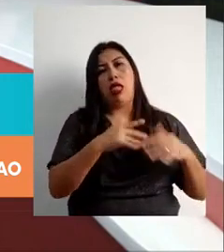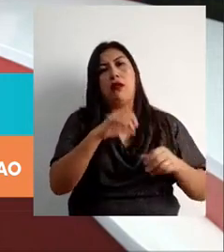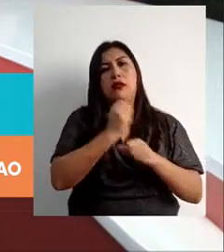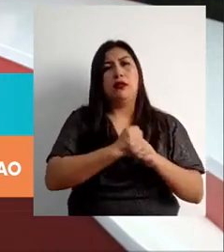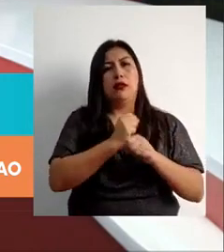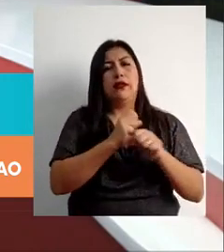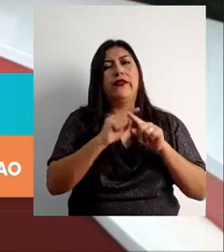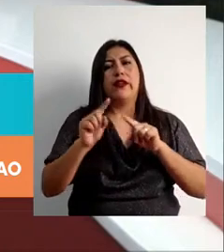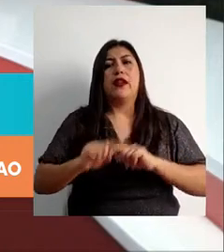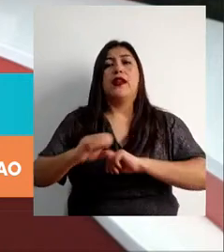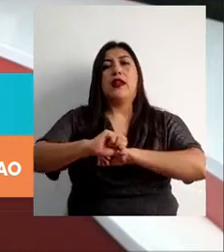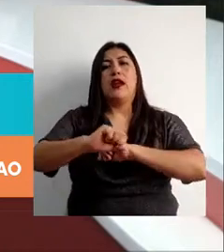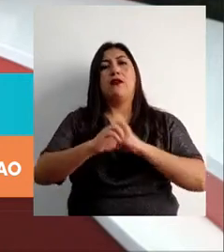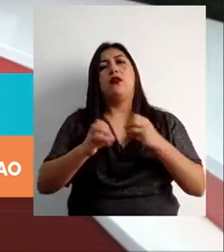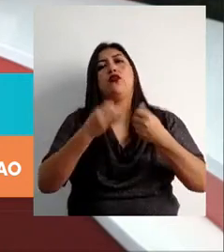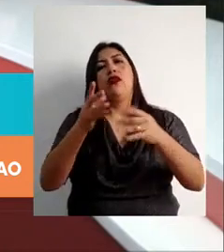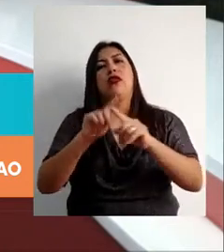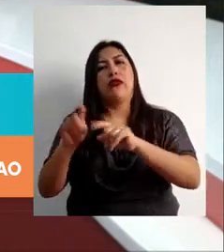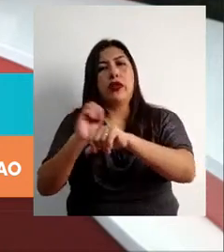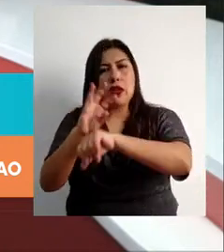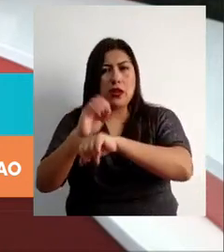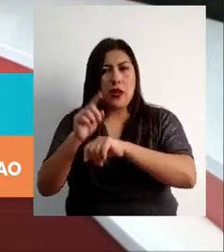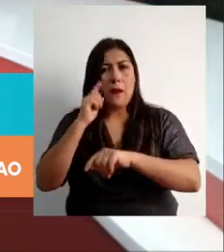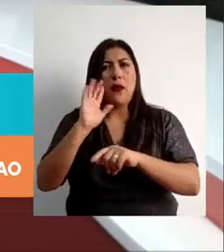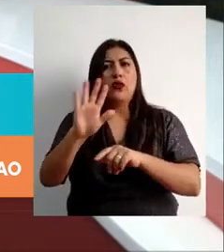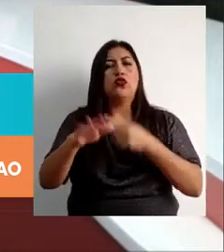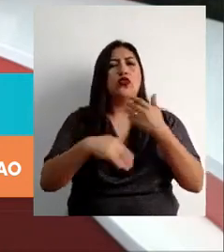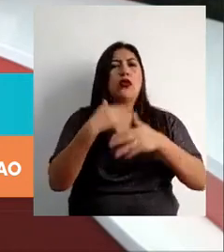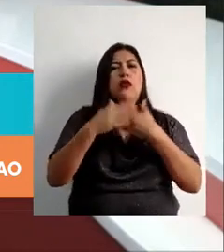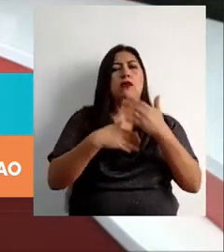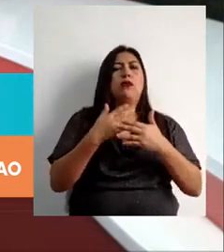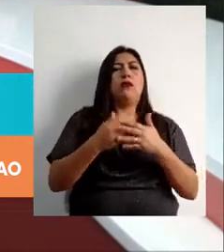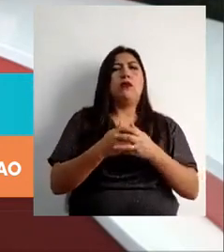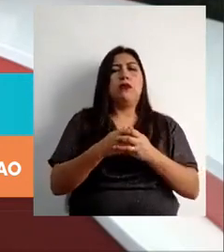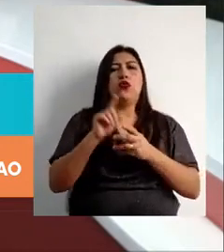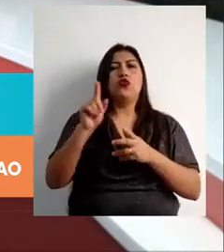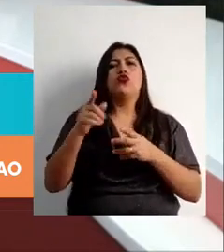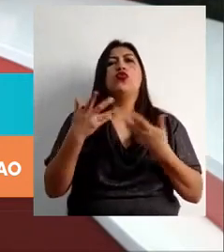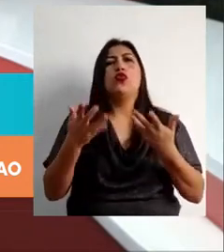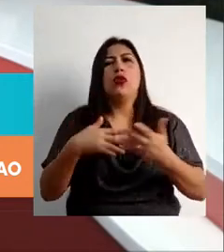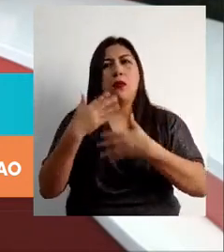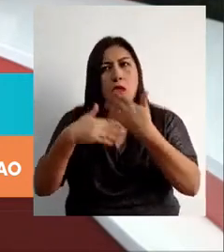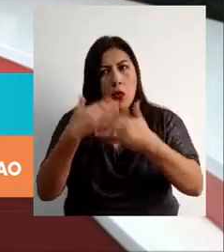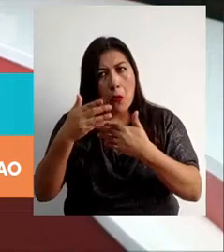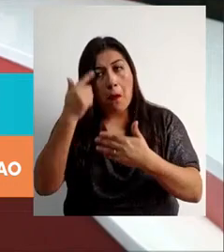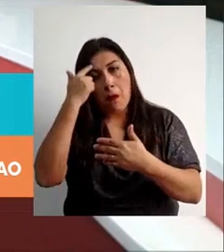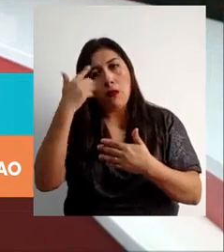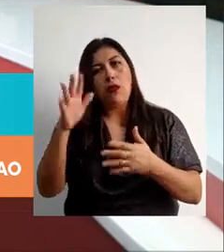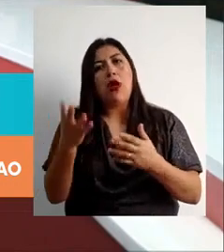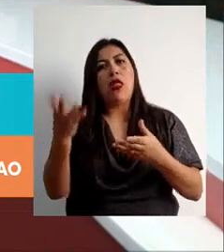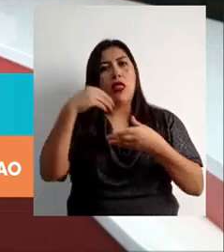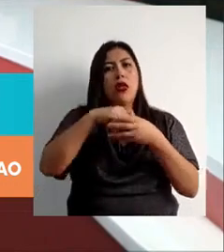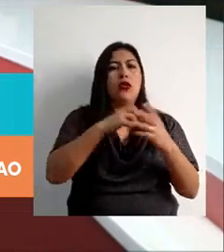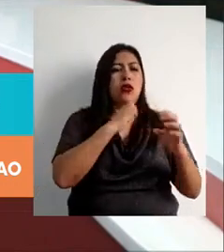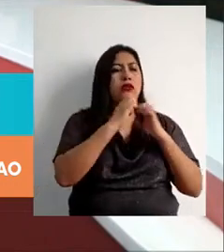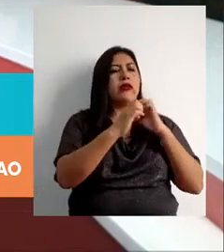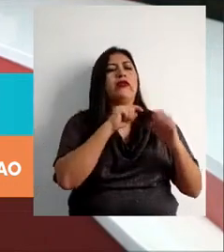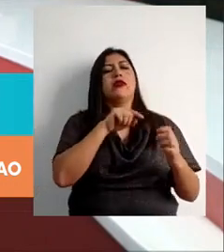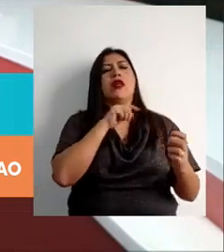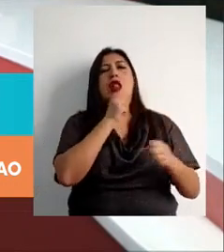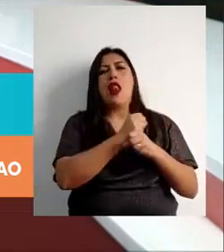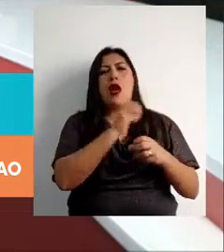se brinda capacitación para el desenvolvimiento dentro de una entrevista laboral, el armado del